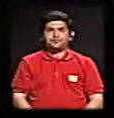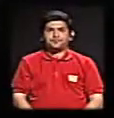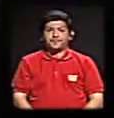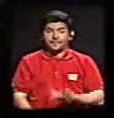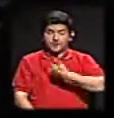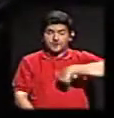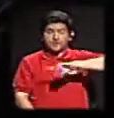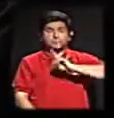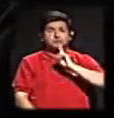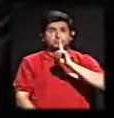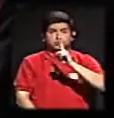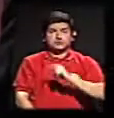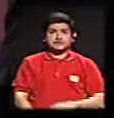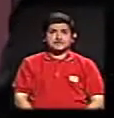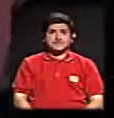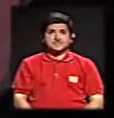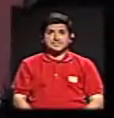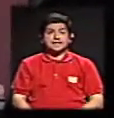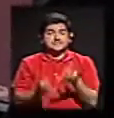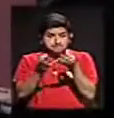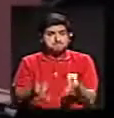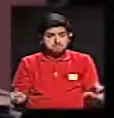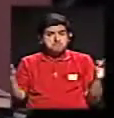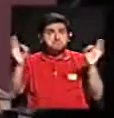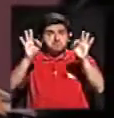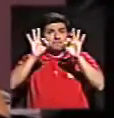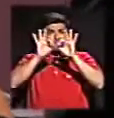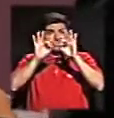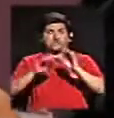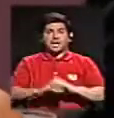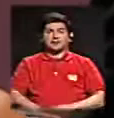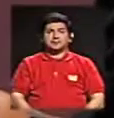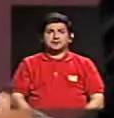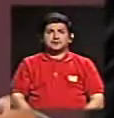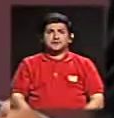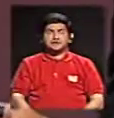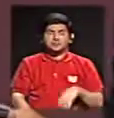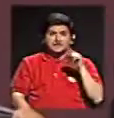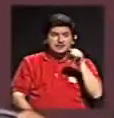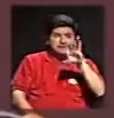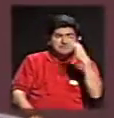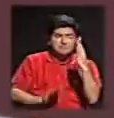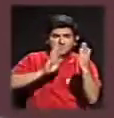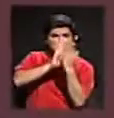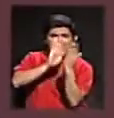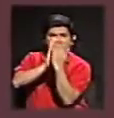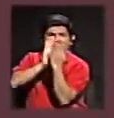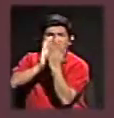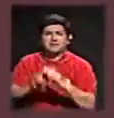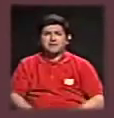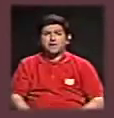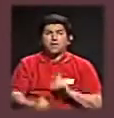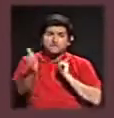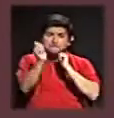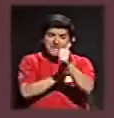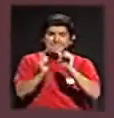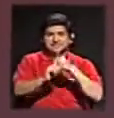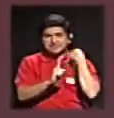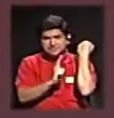hemos venido señalando que resulta clave para lograr enfrentar y superar esta